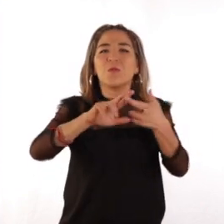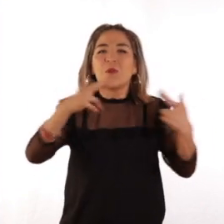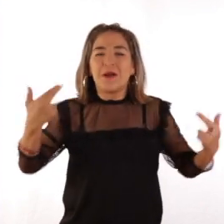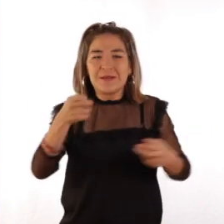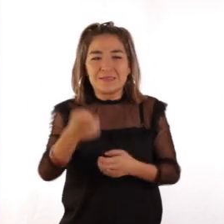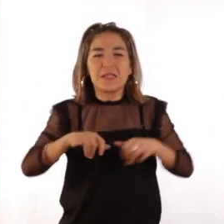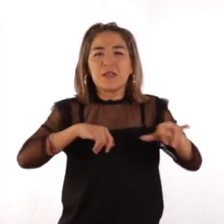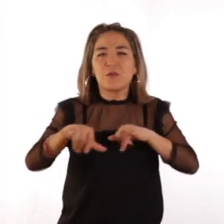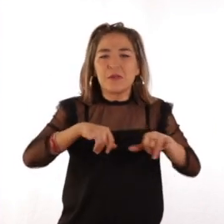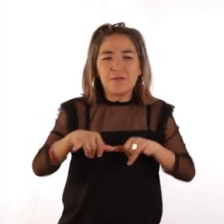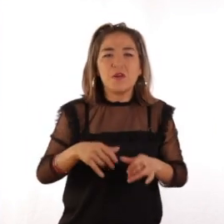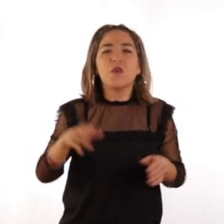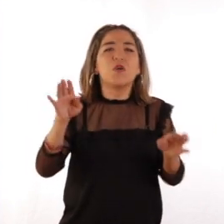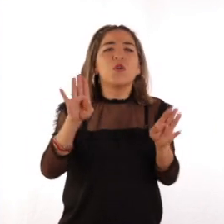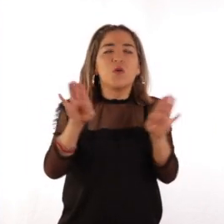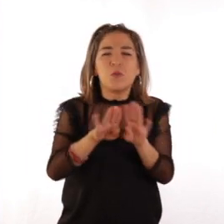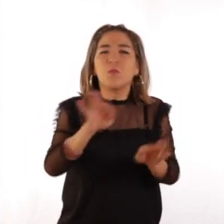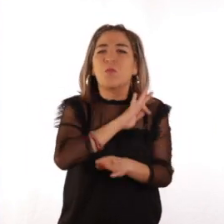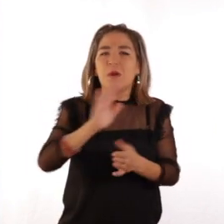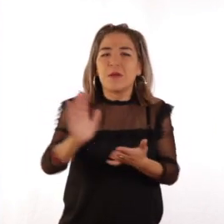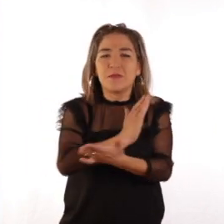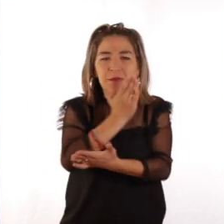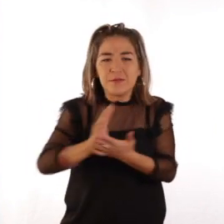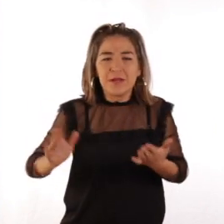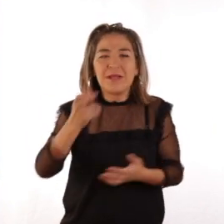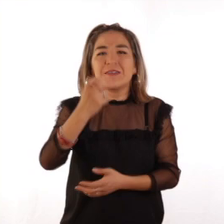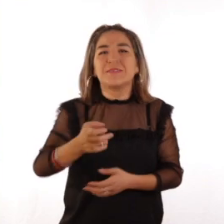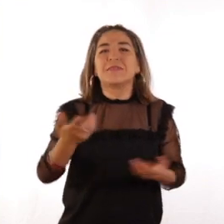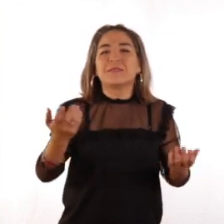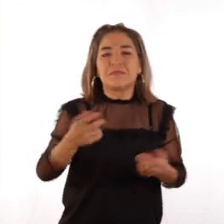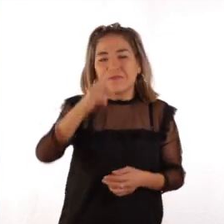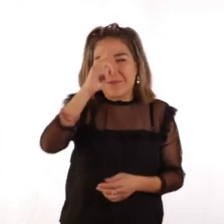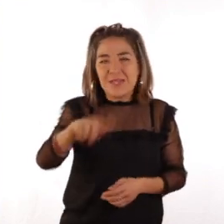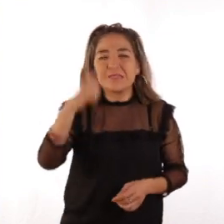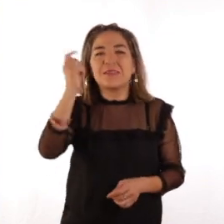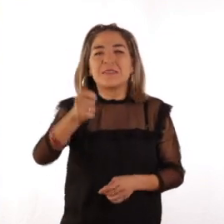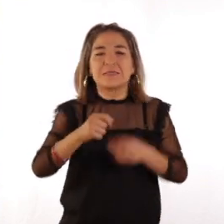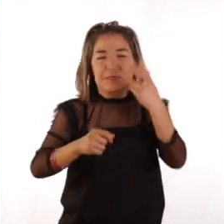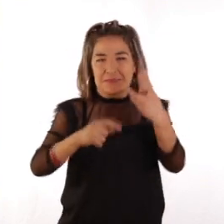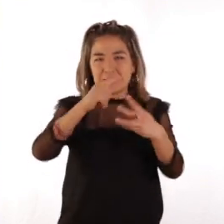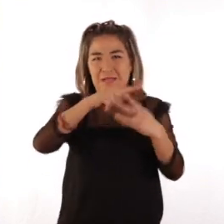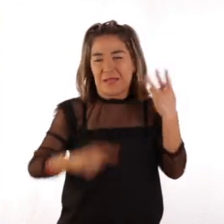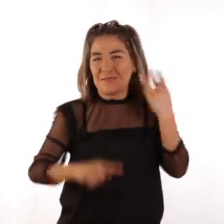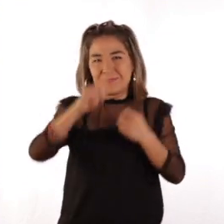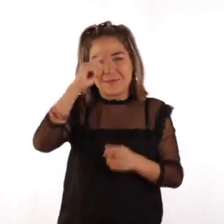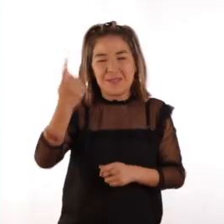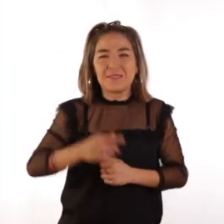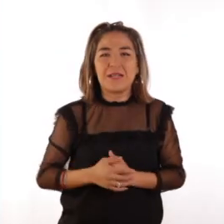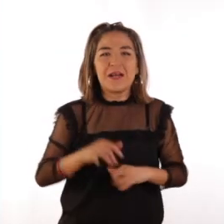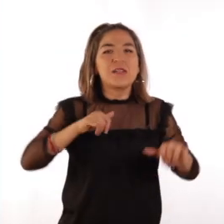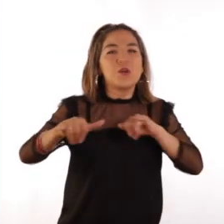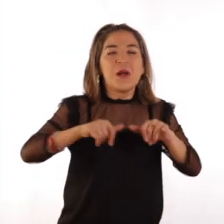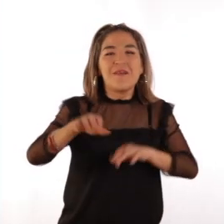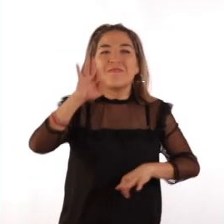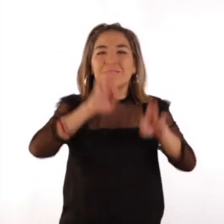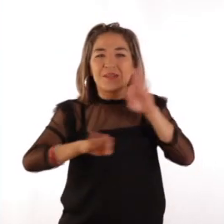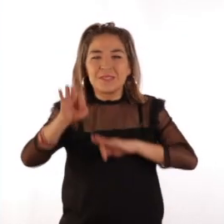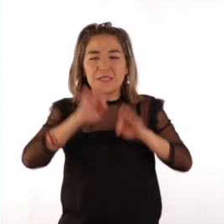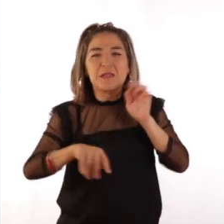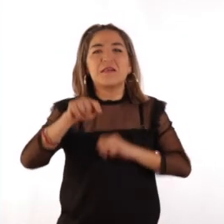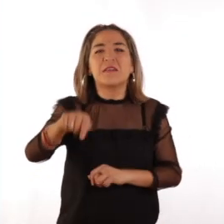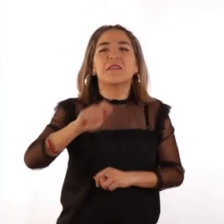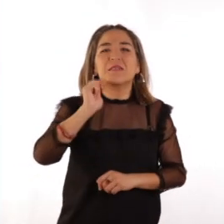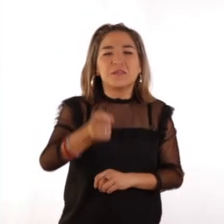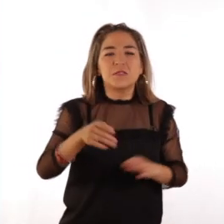esa relación de geografía. La geografía la podemos dividir para fines prácticos en tres grandes ramas. La geografía